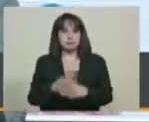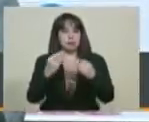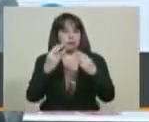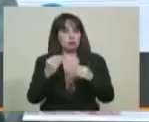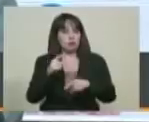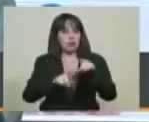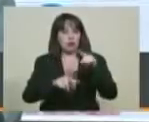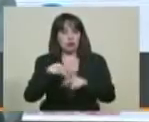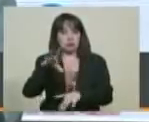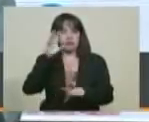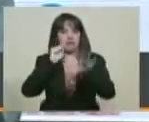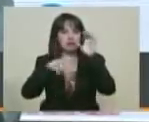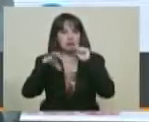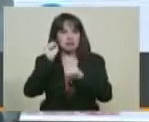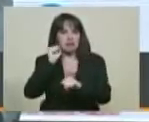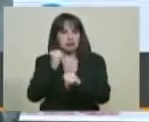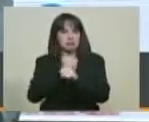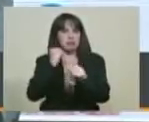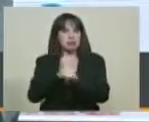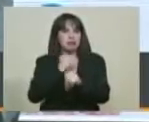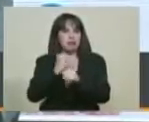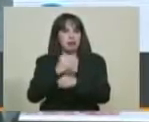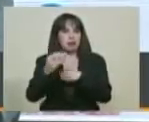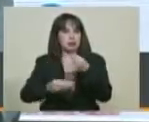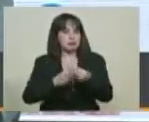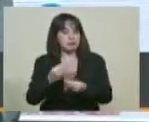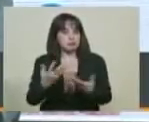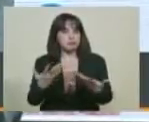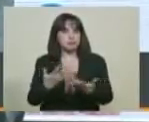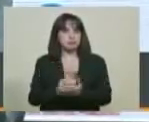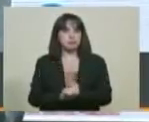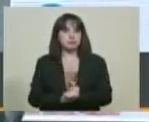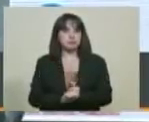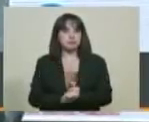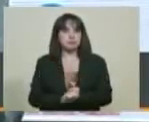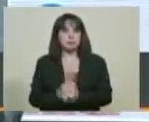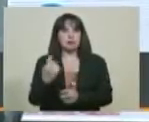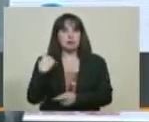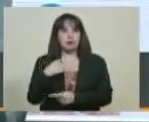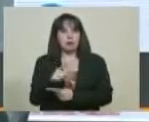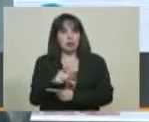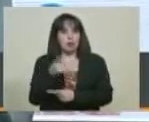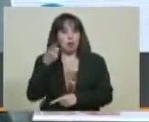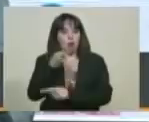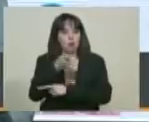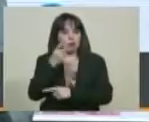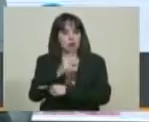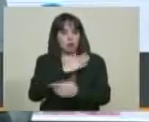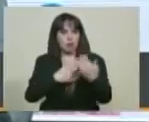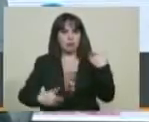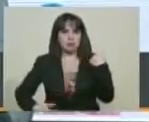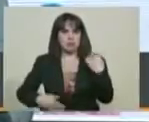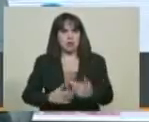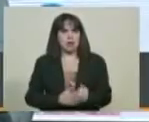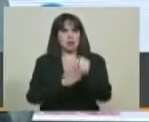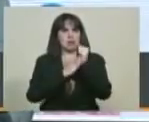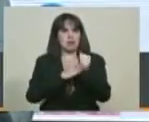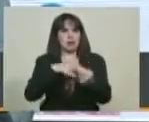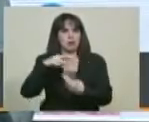entender en plena acción. Aunque yo tengo la obligación como presidente y líder